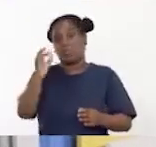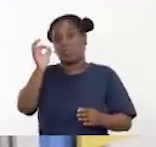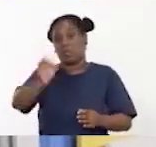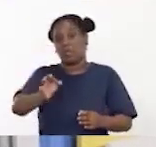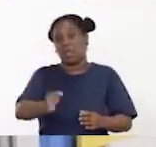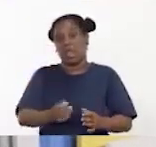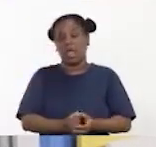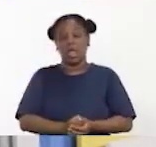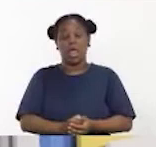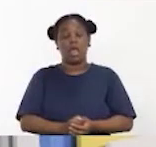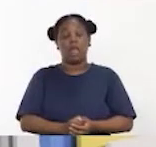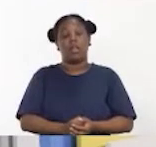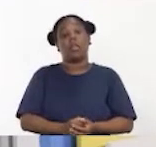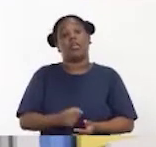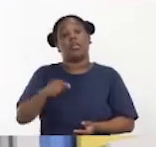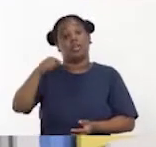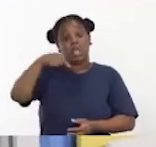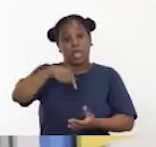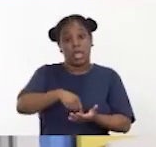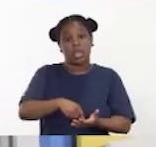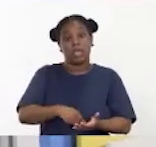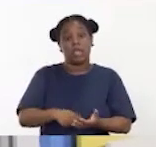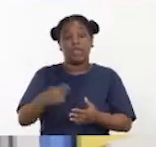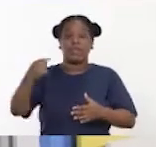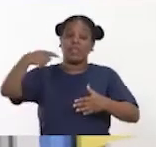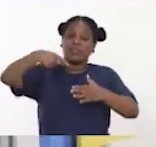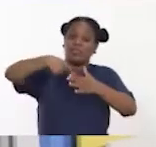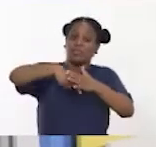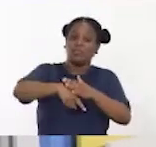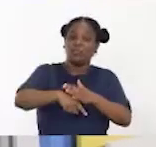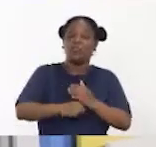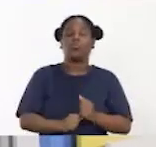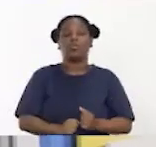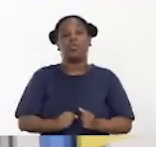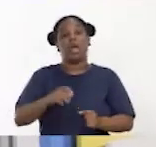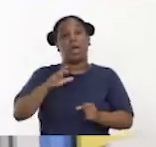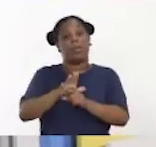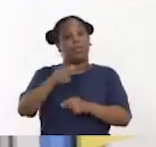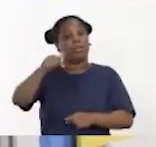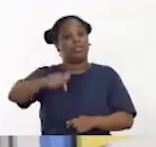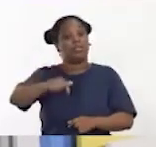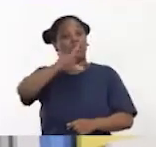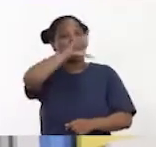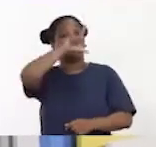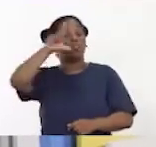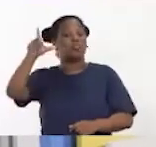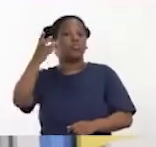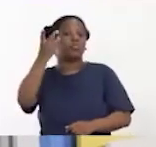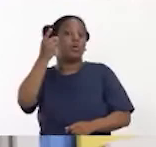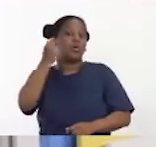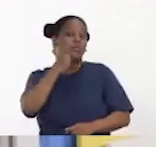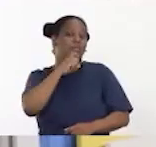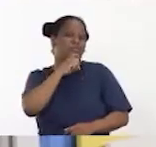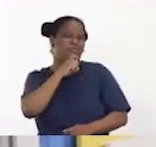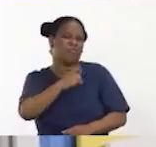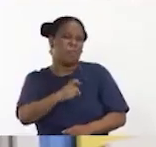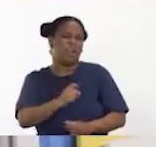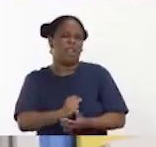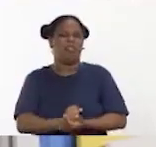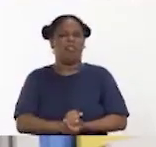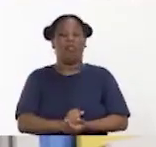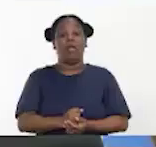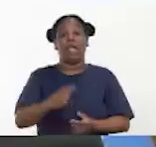real y bueno, hay que introducir a partir de esto el concepto de número